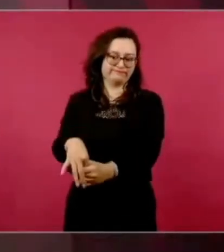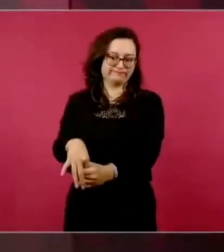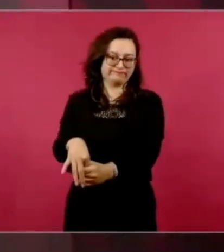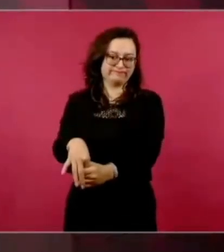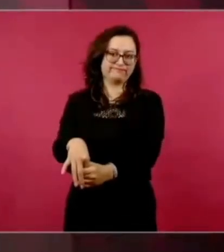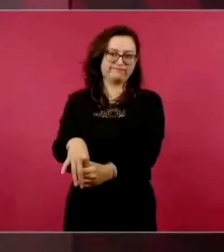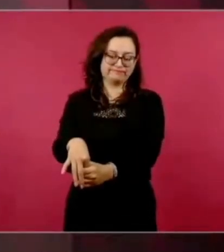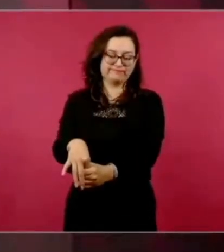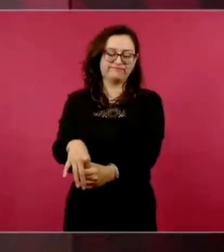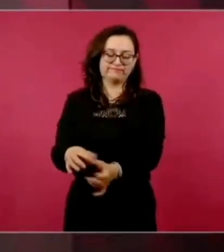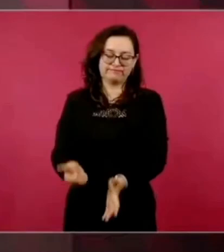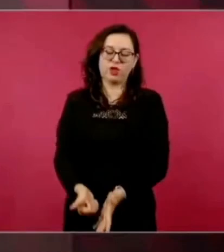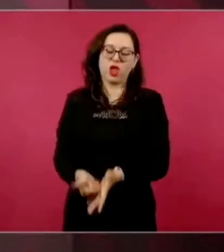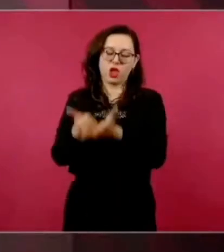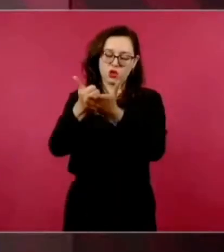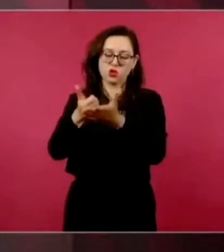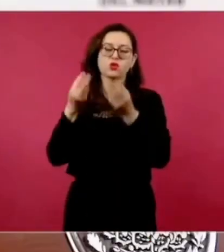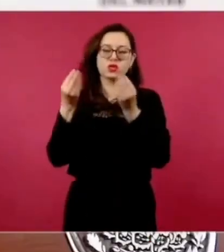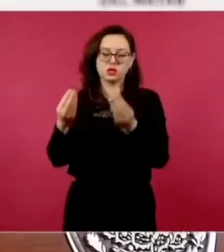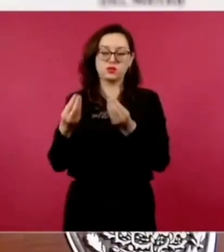electos